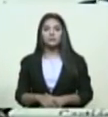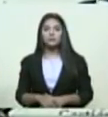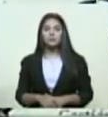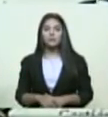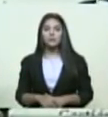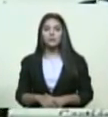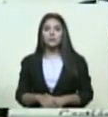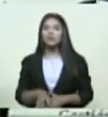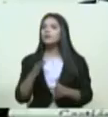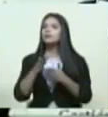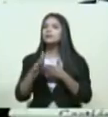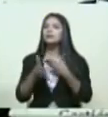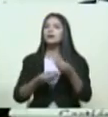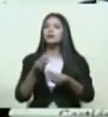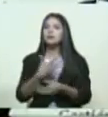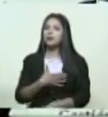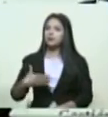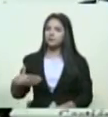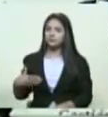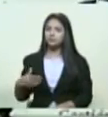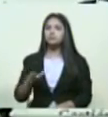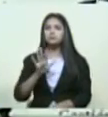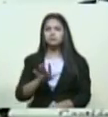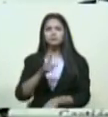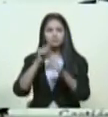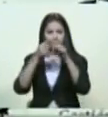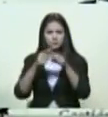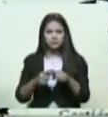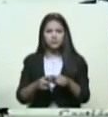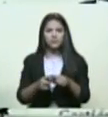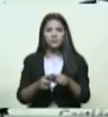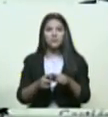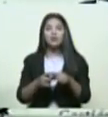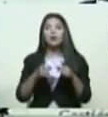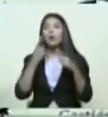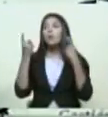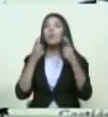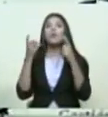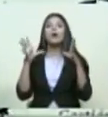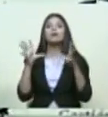¿Qué quiero con todo esto cuando hablo de esta cifra? Buscar